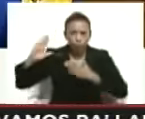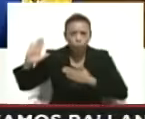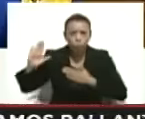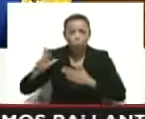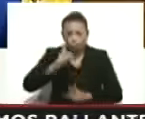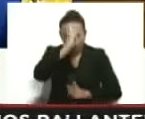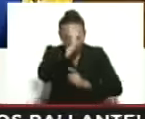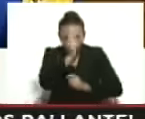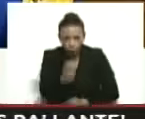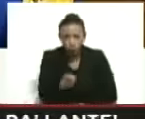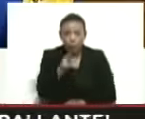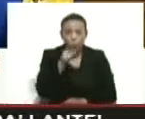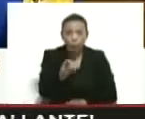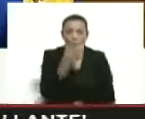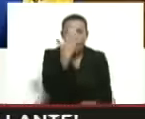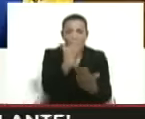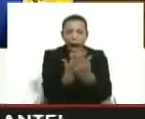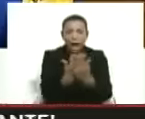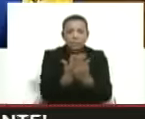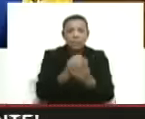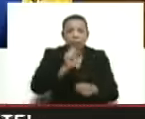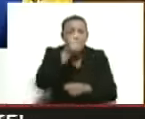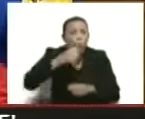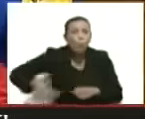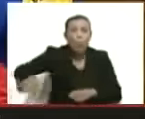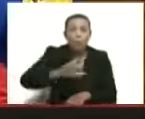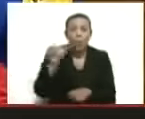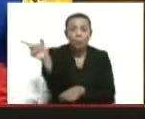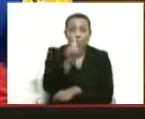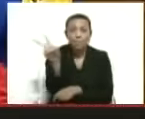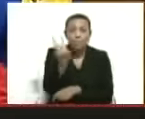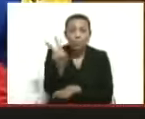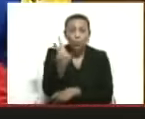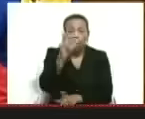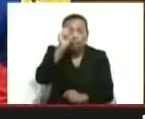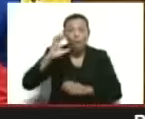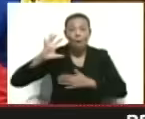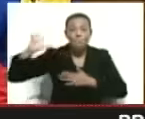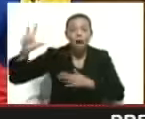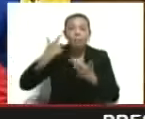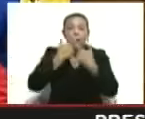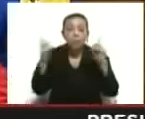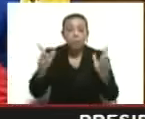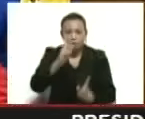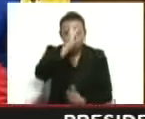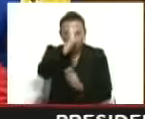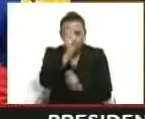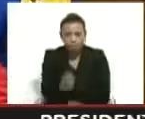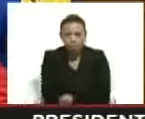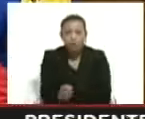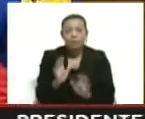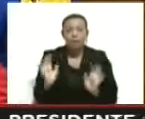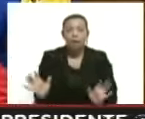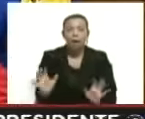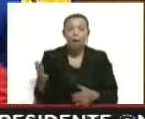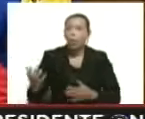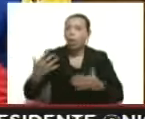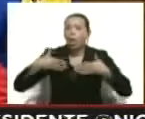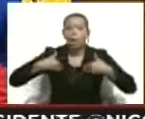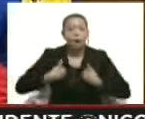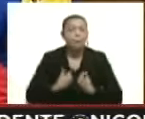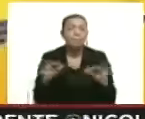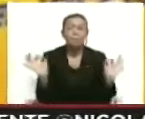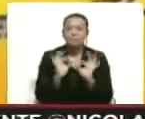su honor ante el glorioso pueblo de Venezuela y por la patria libre y soberana que no dará descanso